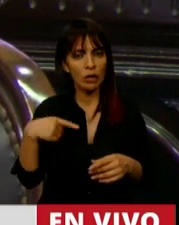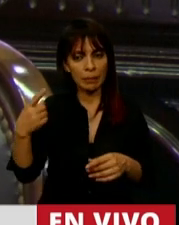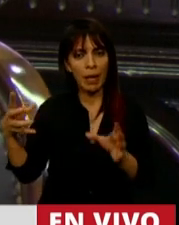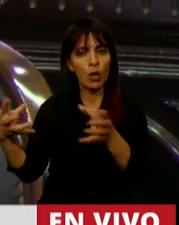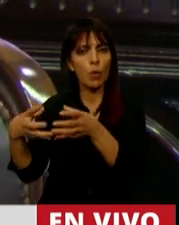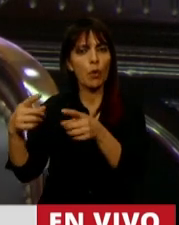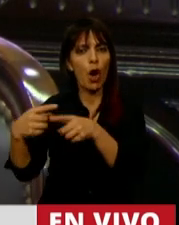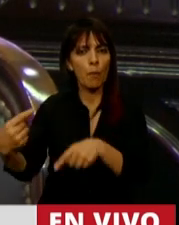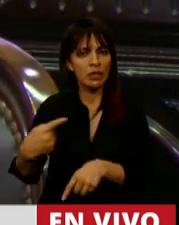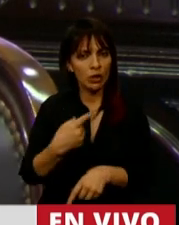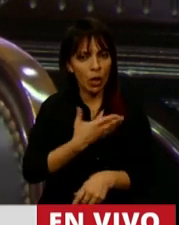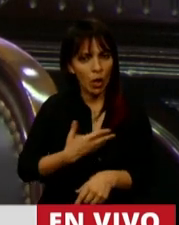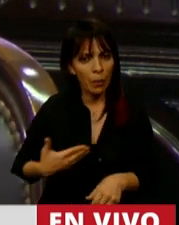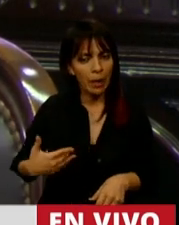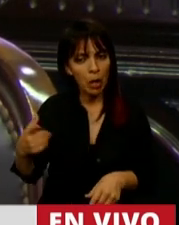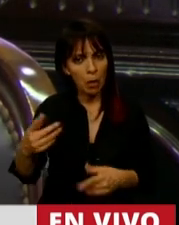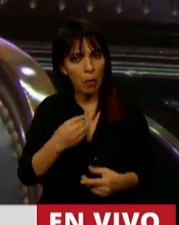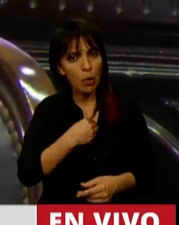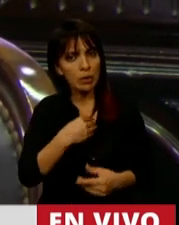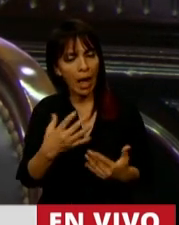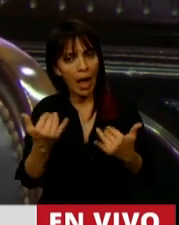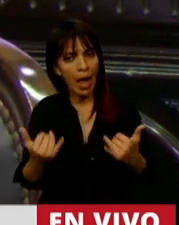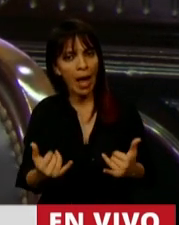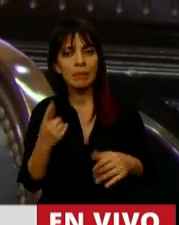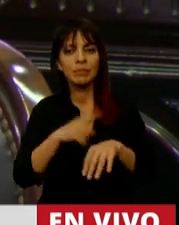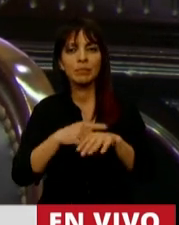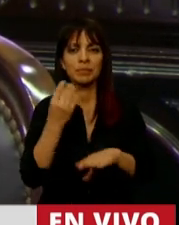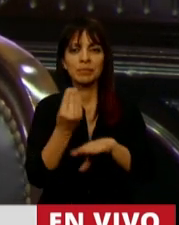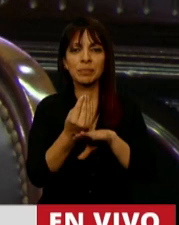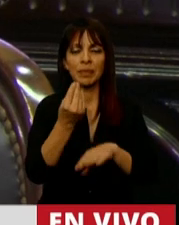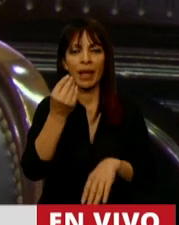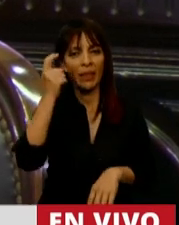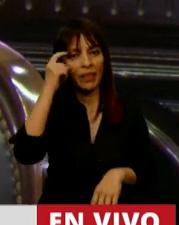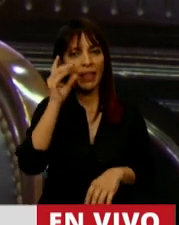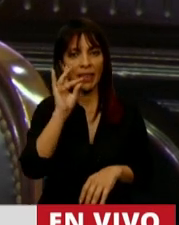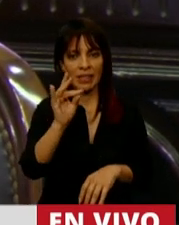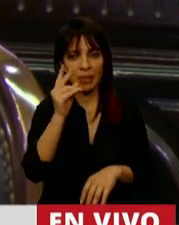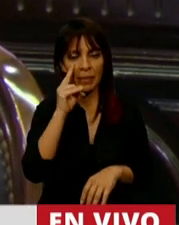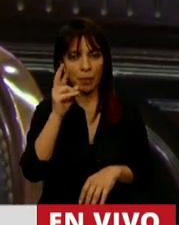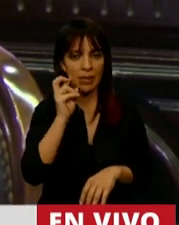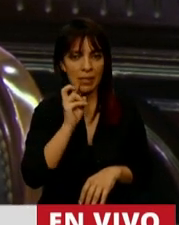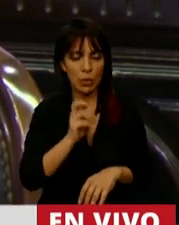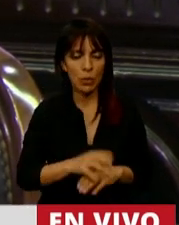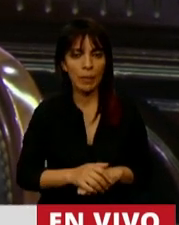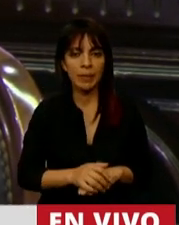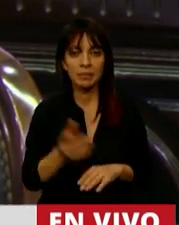voluntad de poder tratarlo cuando asumieron el 10 de diciembre de 2019. Pero incluso sin